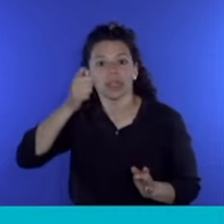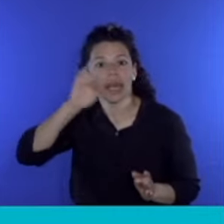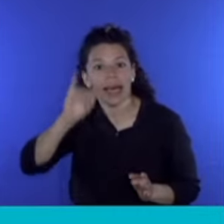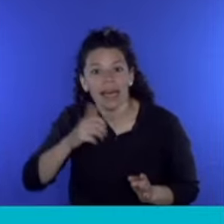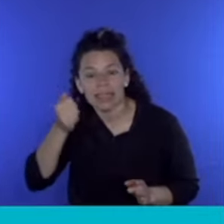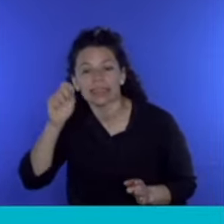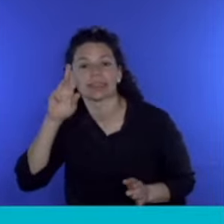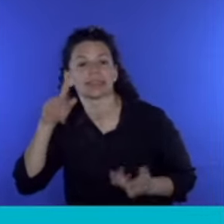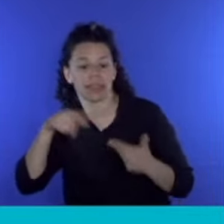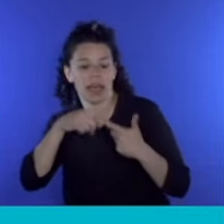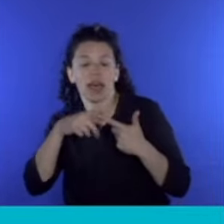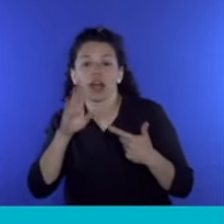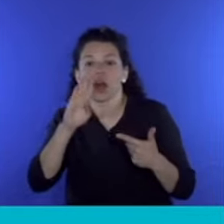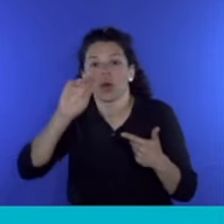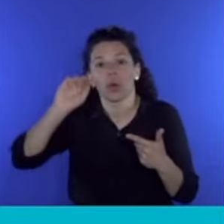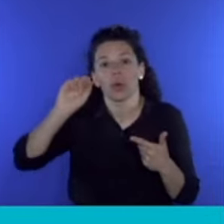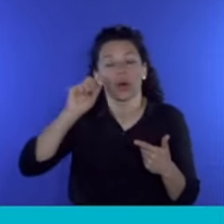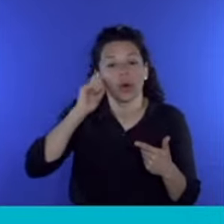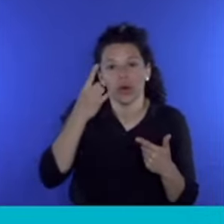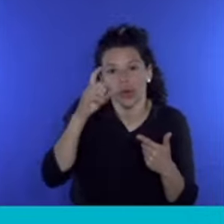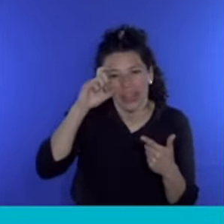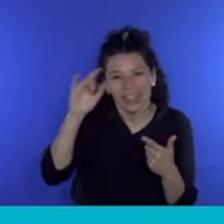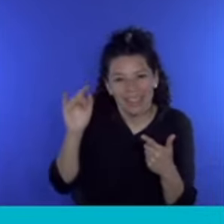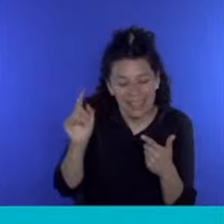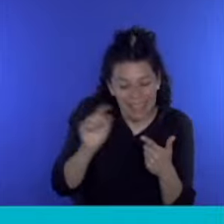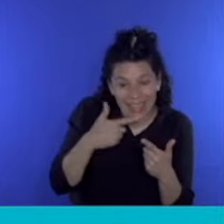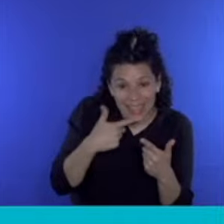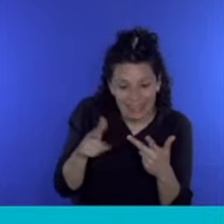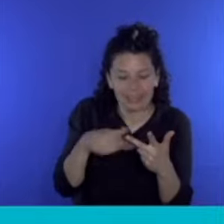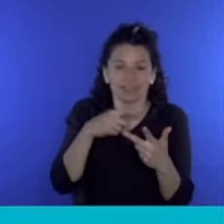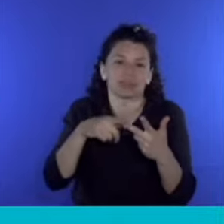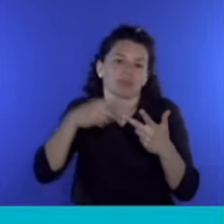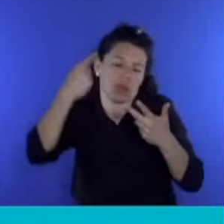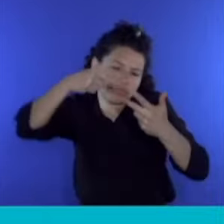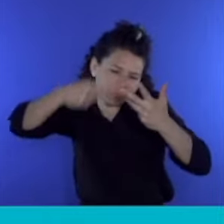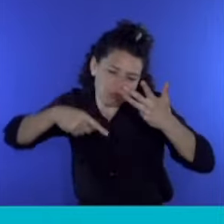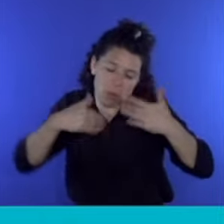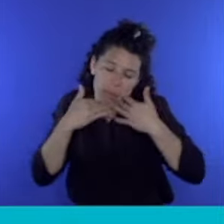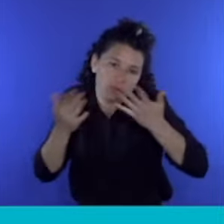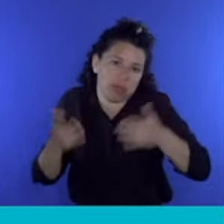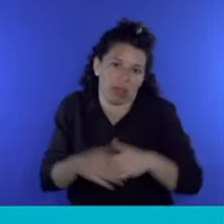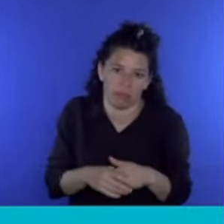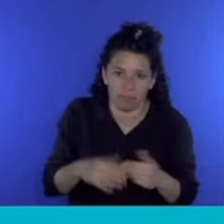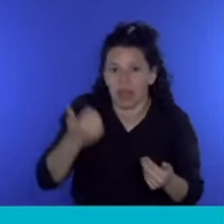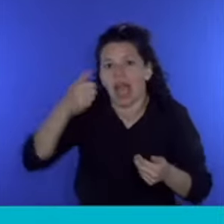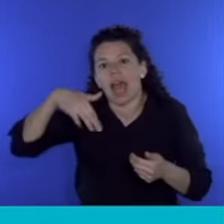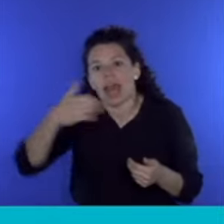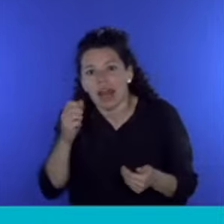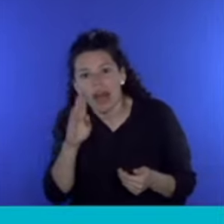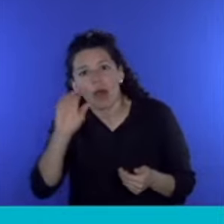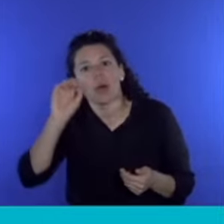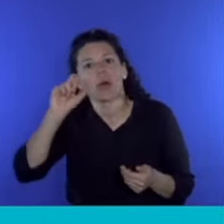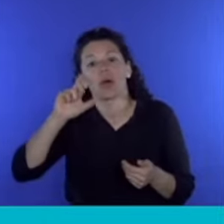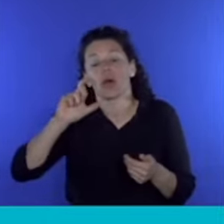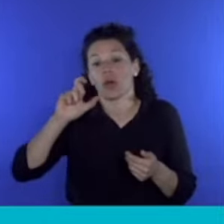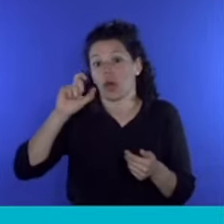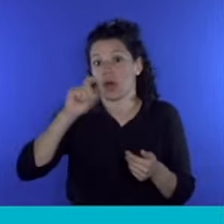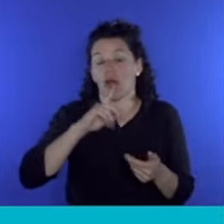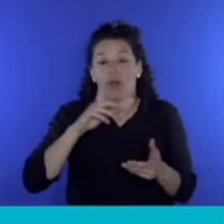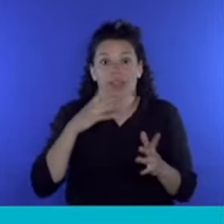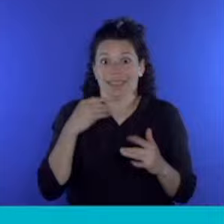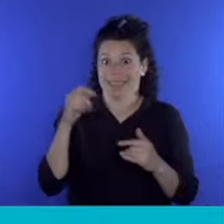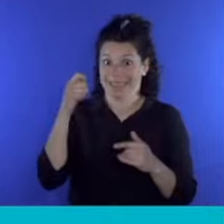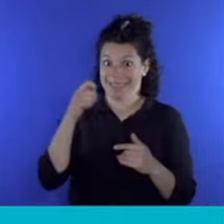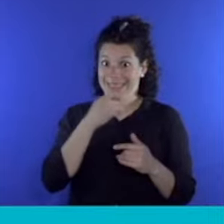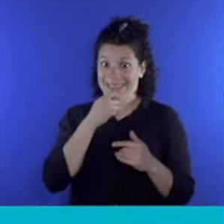Roberto Arlt, a Joyce, a, qué sé yo, a Nabokov, ni hablar, si agarran a Nabokov le va a dar un